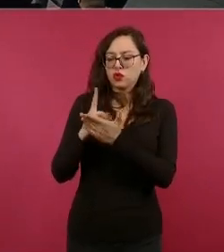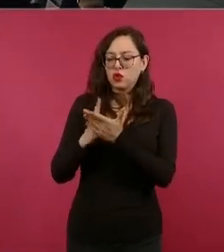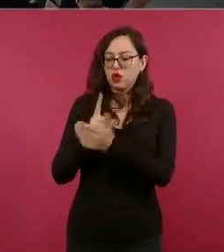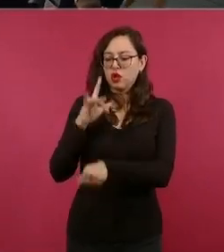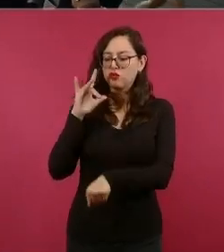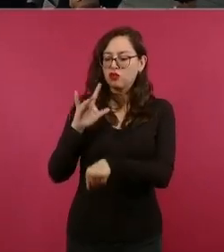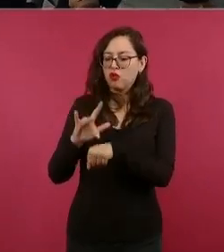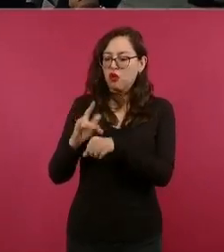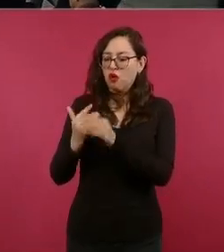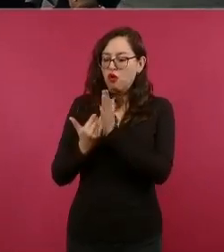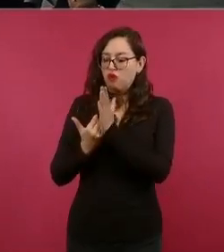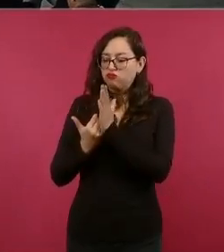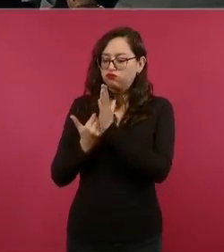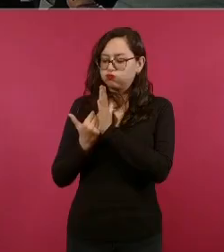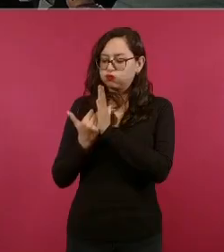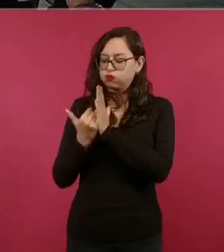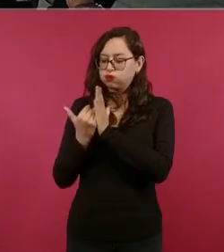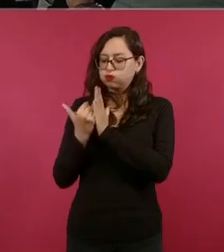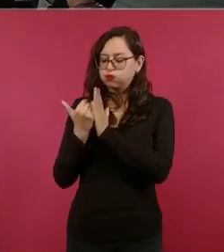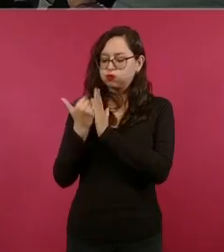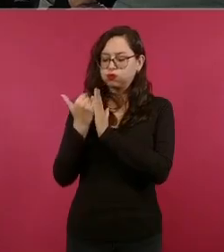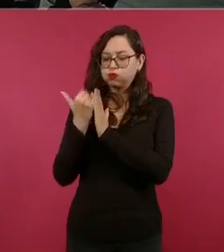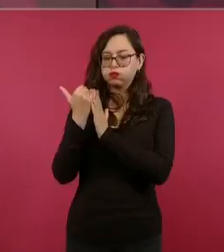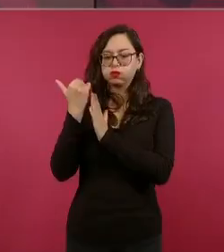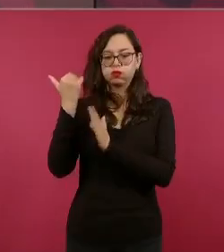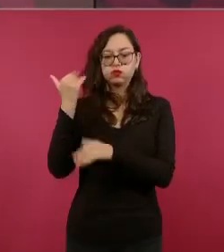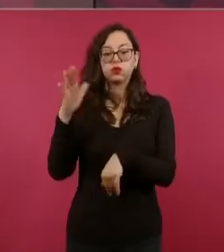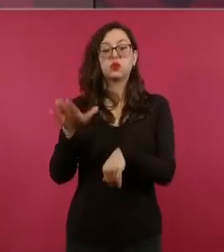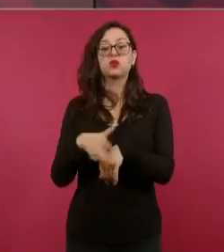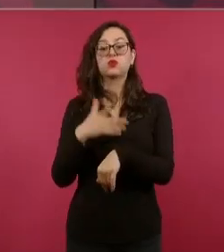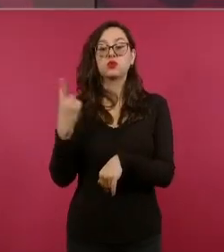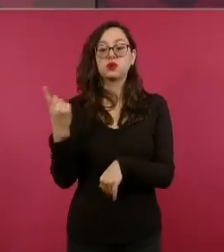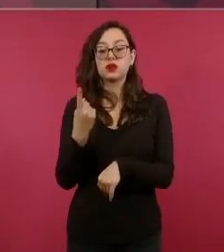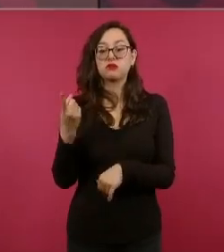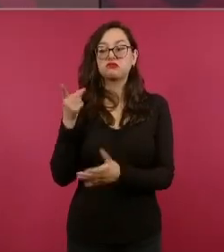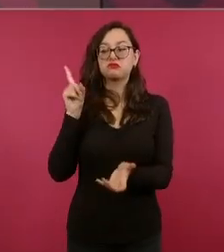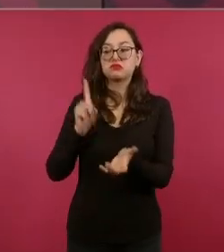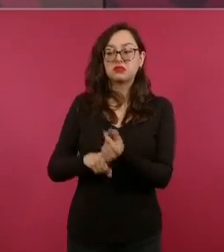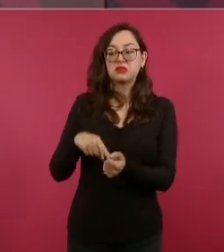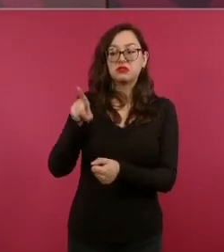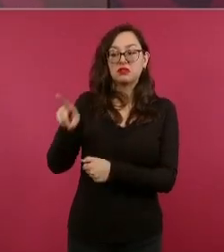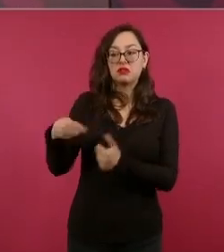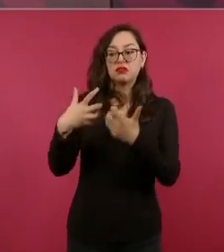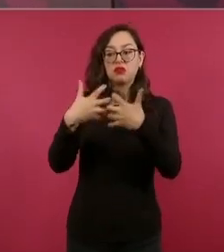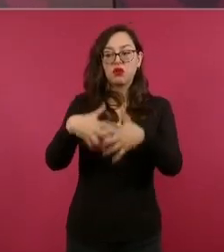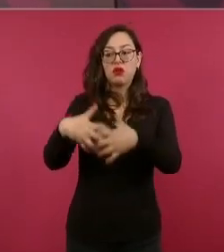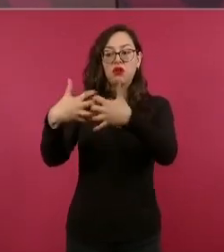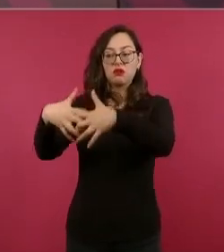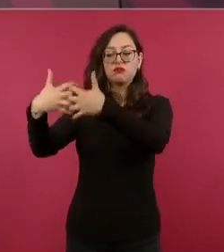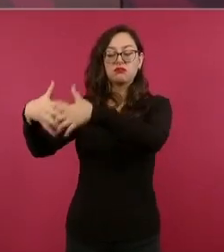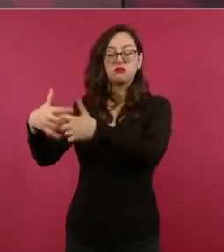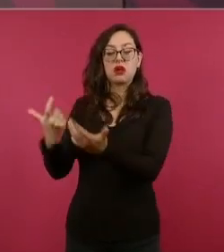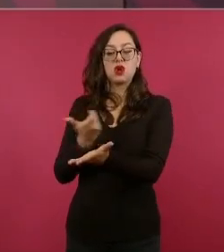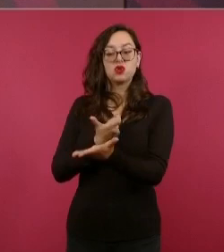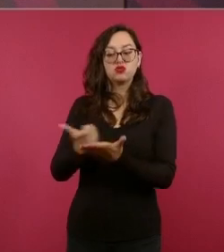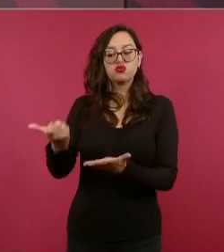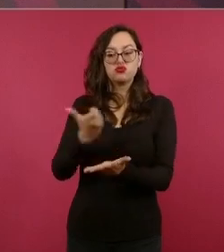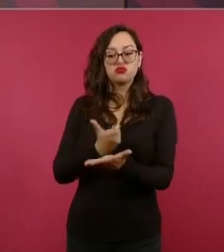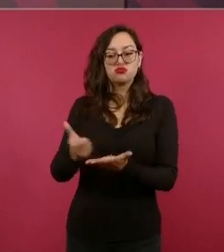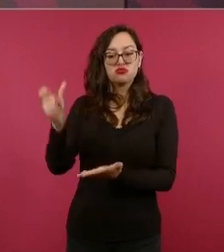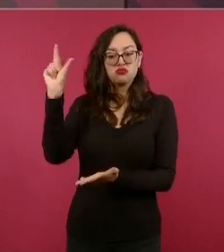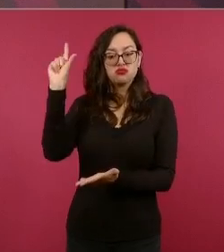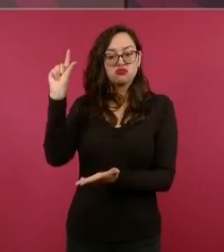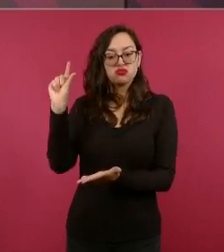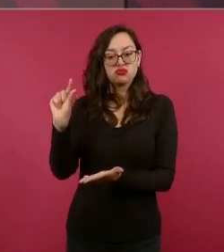en Guanajuato tuvo que ver con los bajos salarios en las